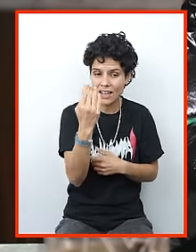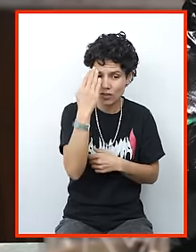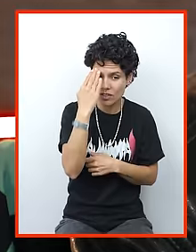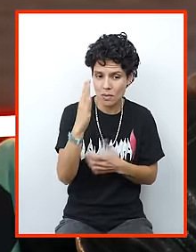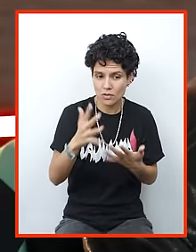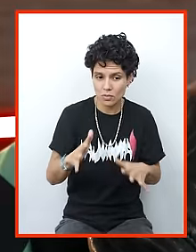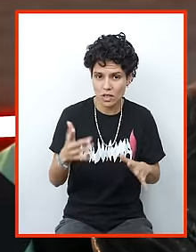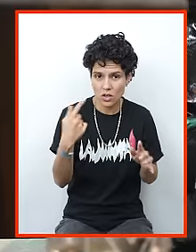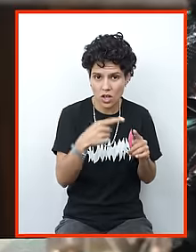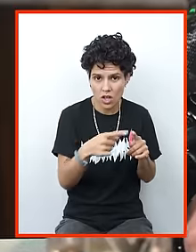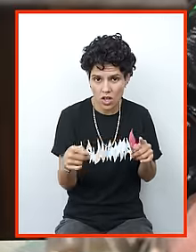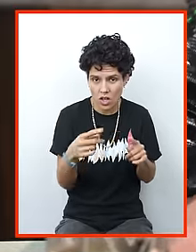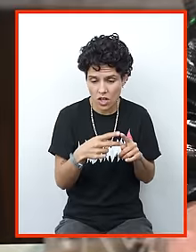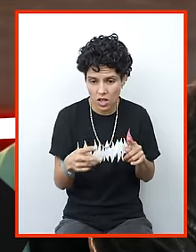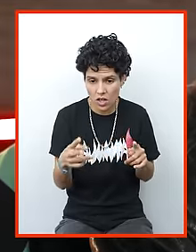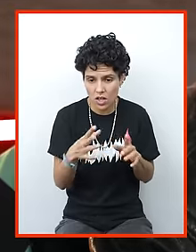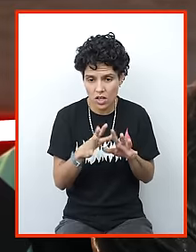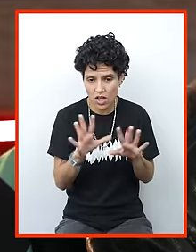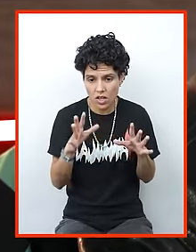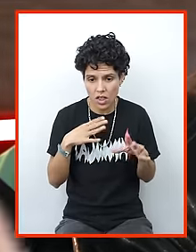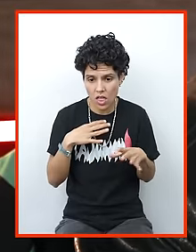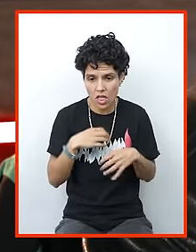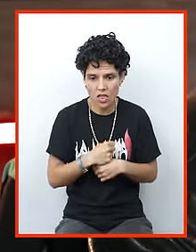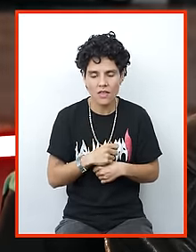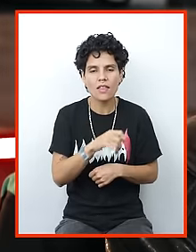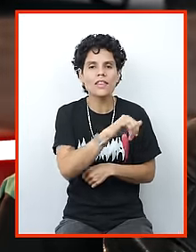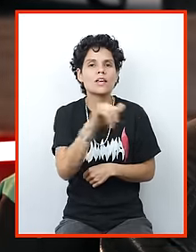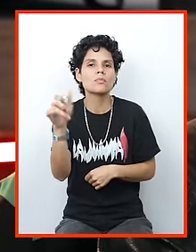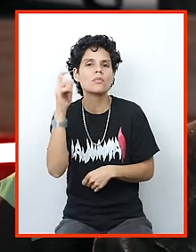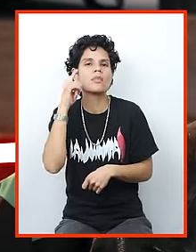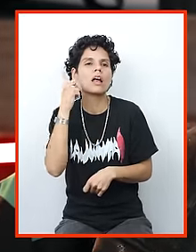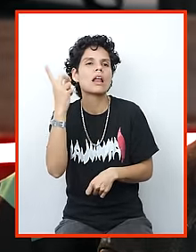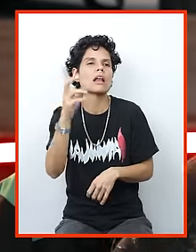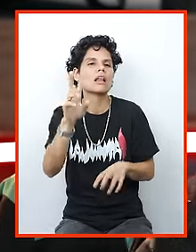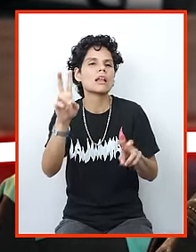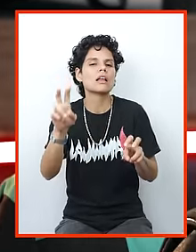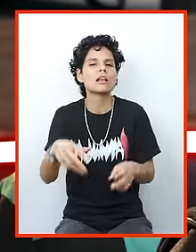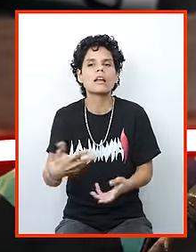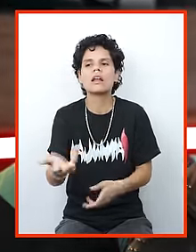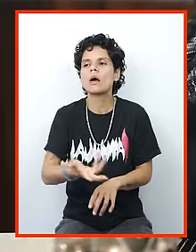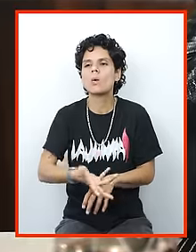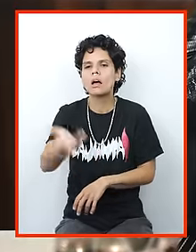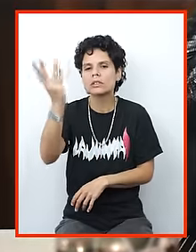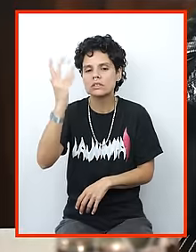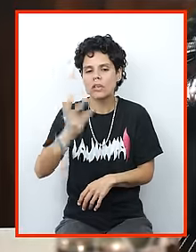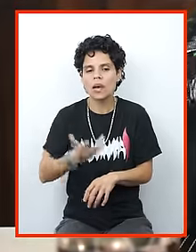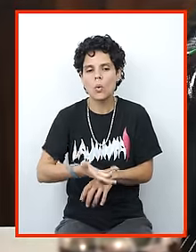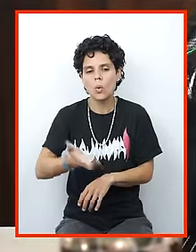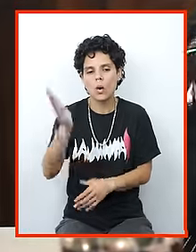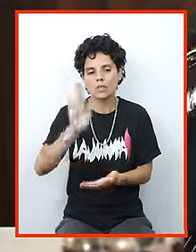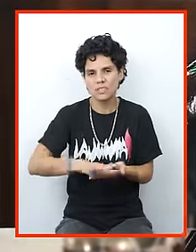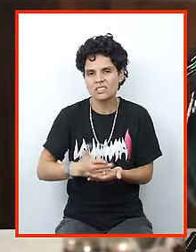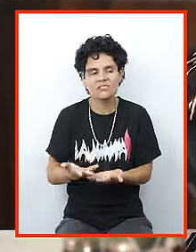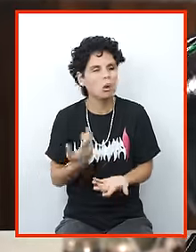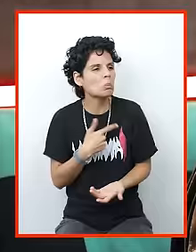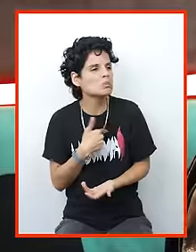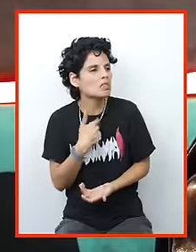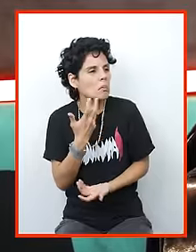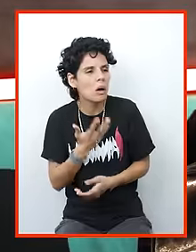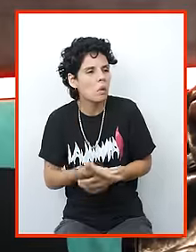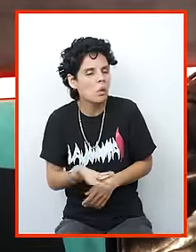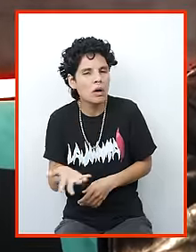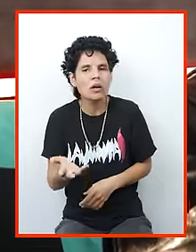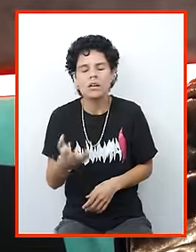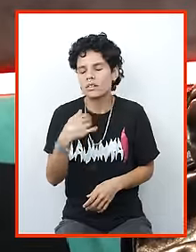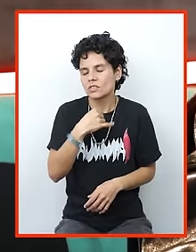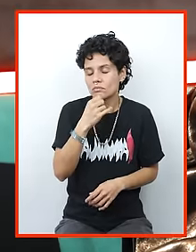14 días estuviste? Sí, más o menos. Y después llegó la hueá sanitaria, no sé cómo se dice. La hueá sanitaria. Así se dice, hermano.